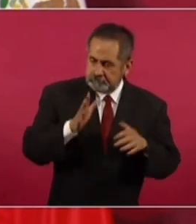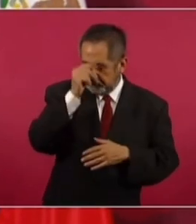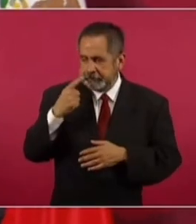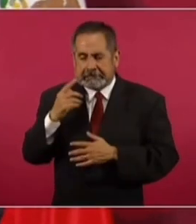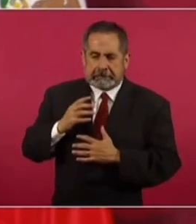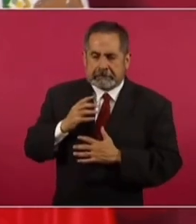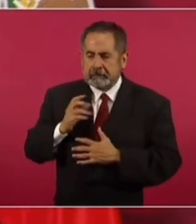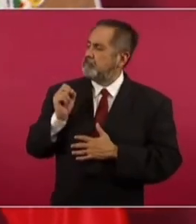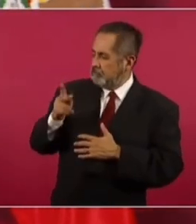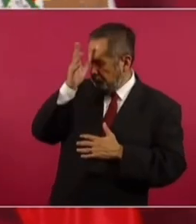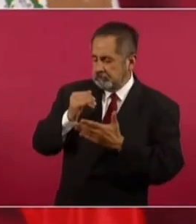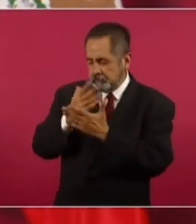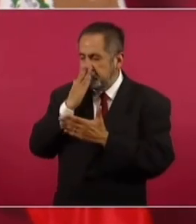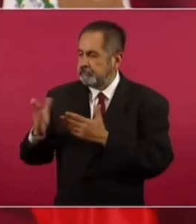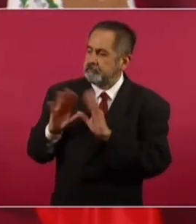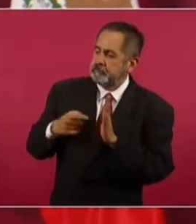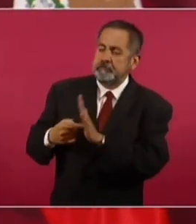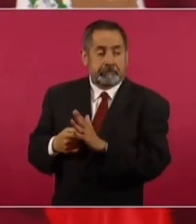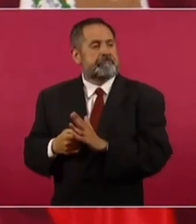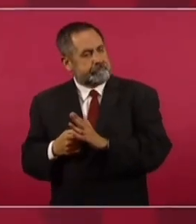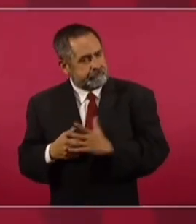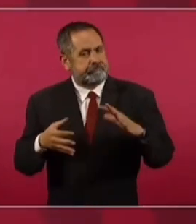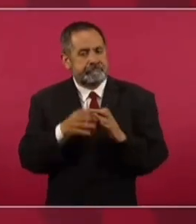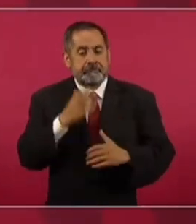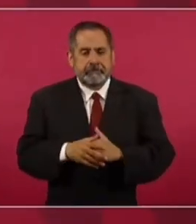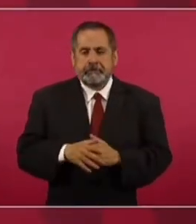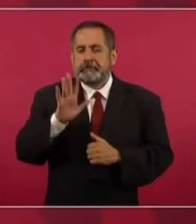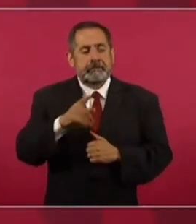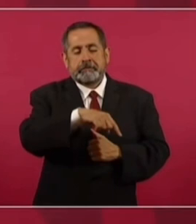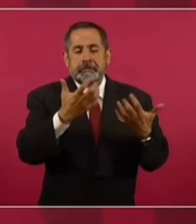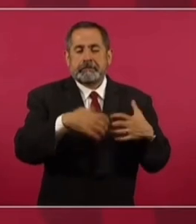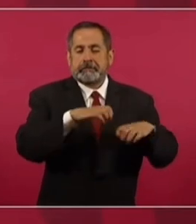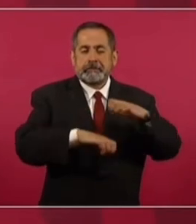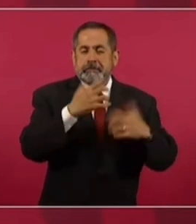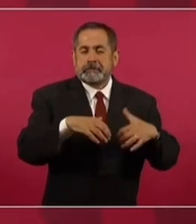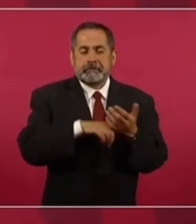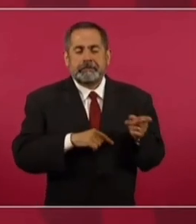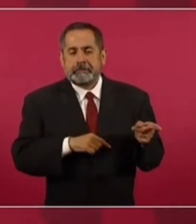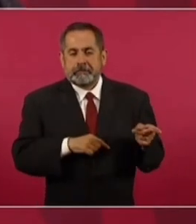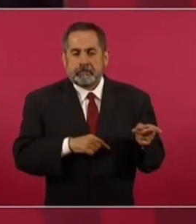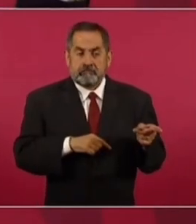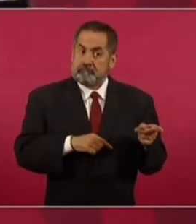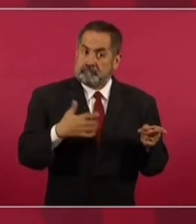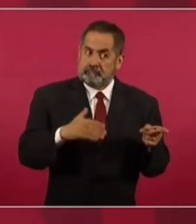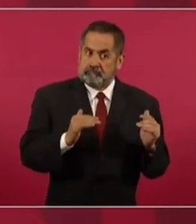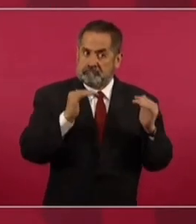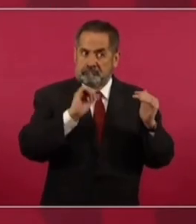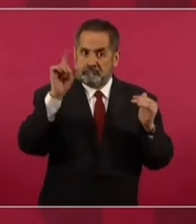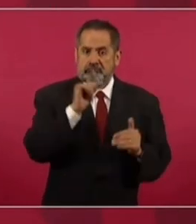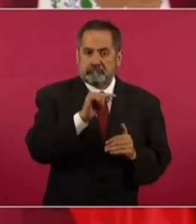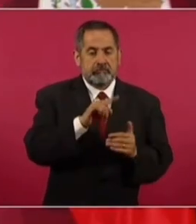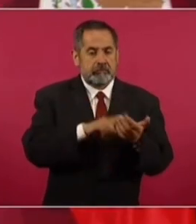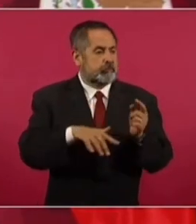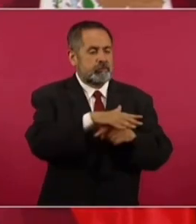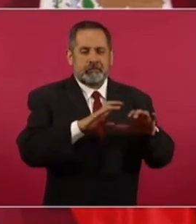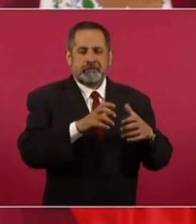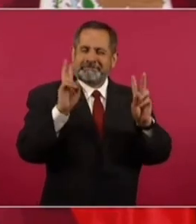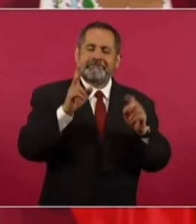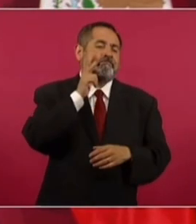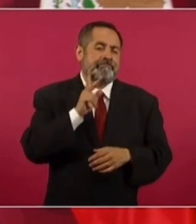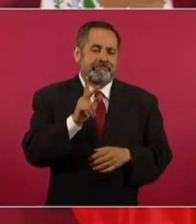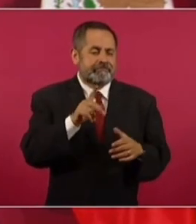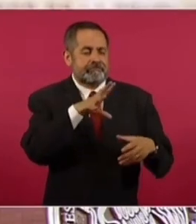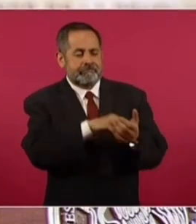tomaron esa decisión. Parece ser que es una empresa importante en el sector petrolero y que